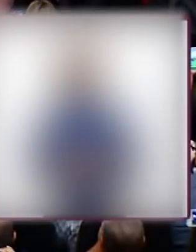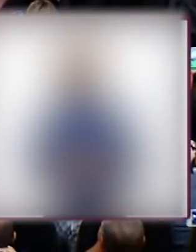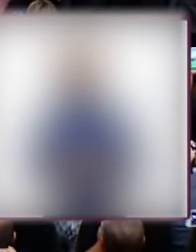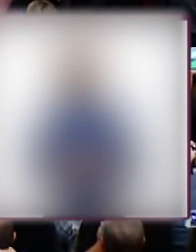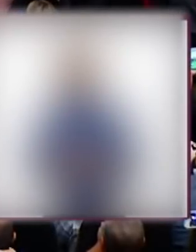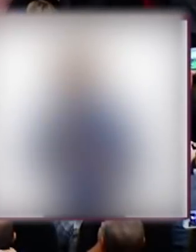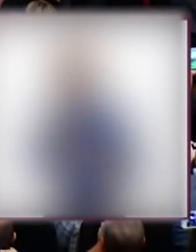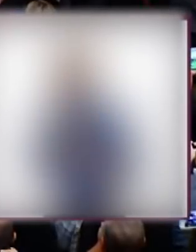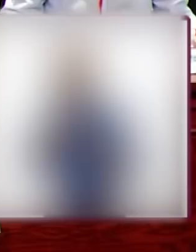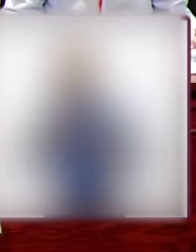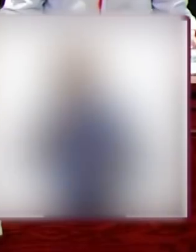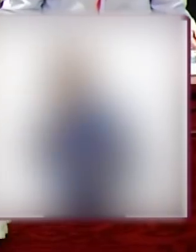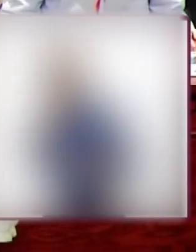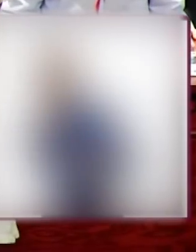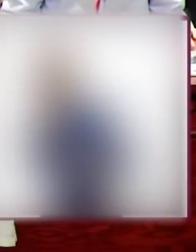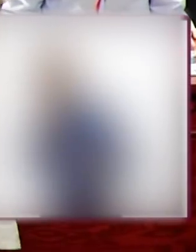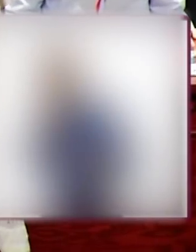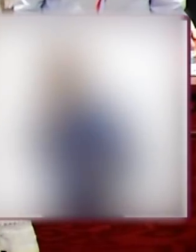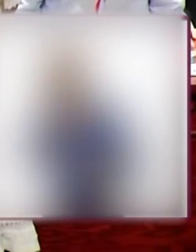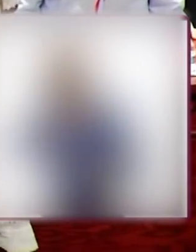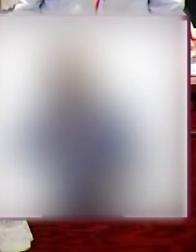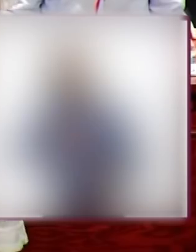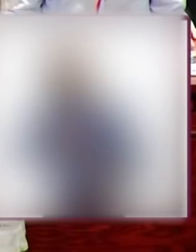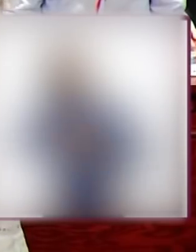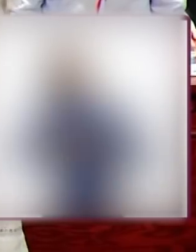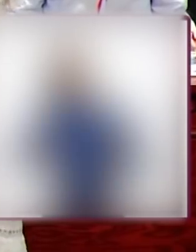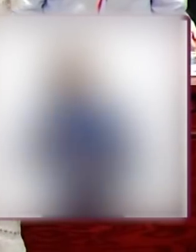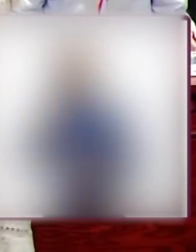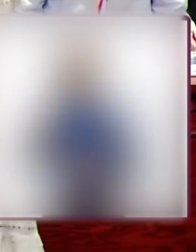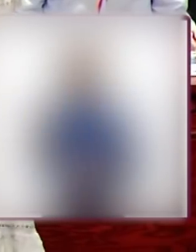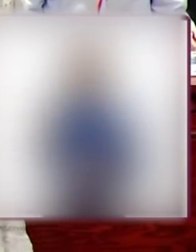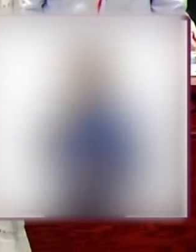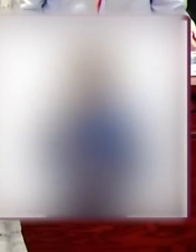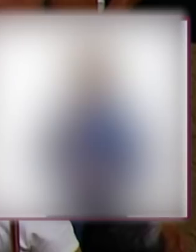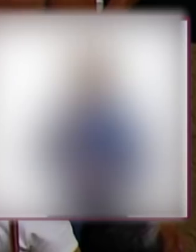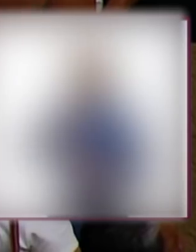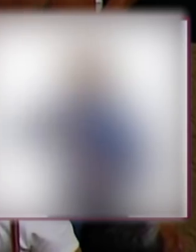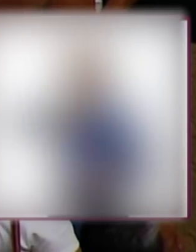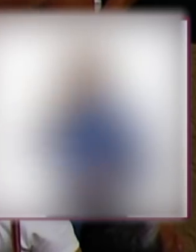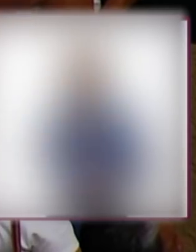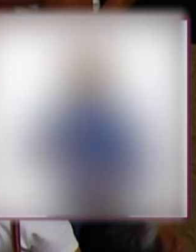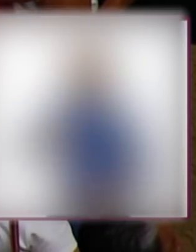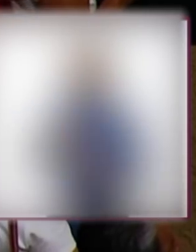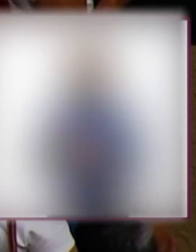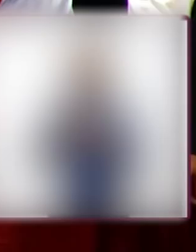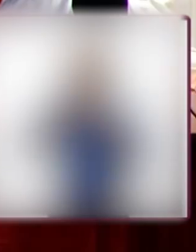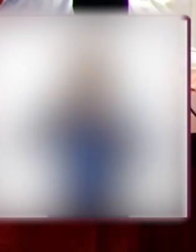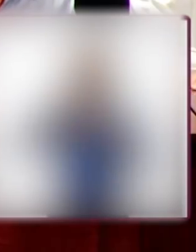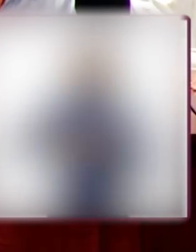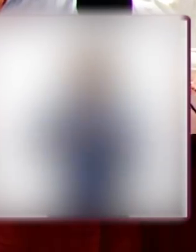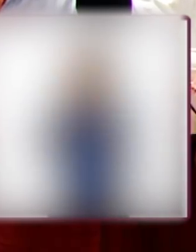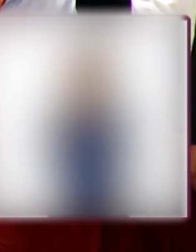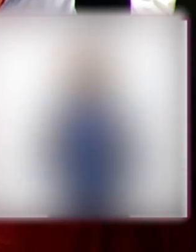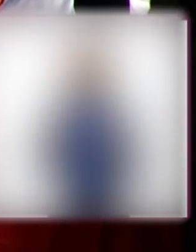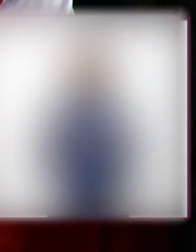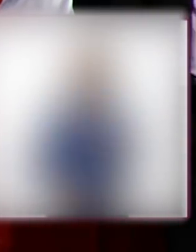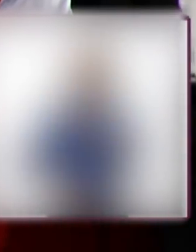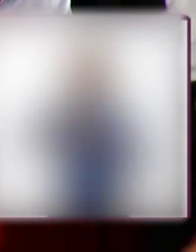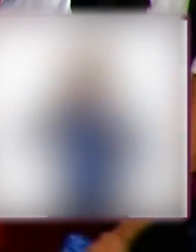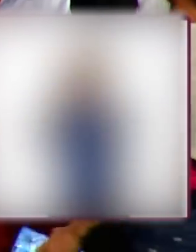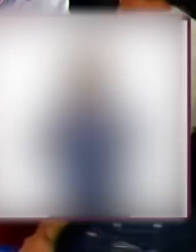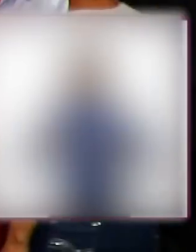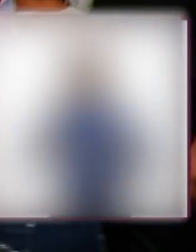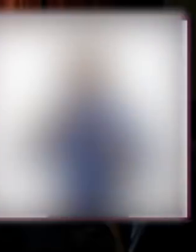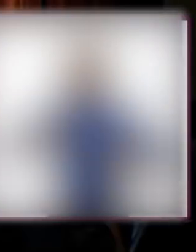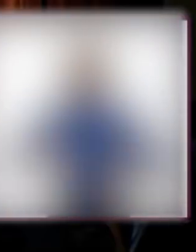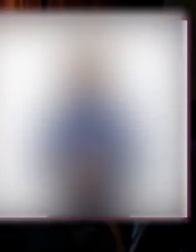La primera semana de agosto, el todavía virtual presidente electo, Andrés Manuel López Obrador, inauguró en Ciudad Juárez, Chihuahua,